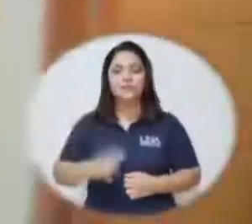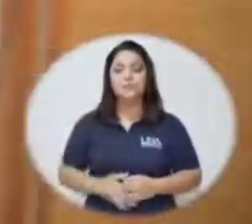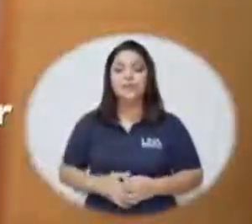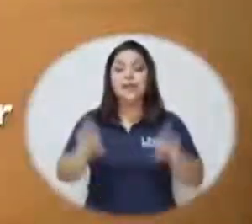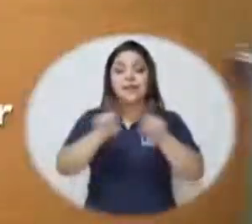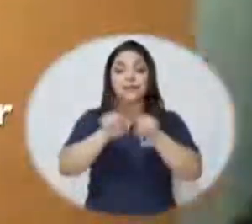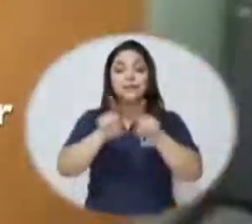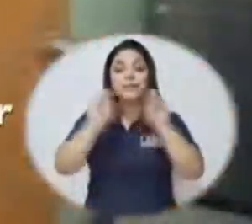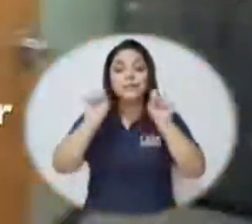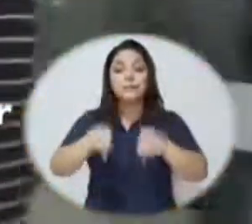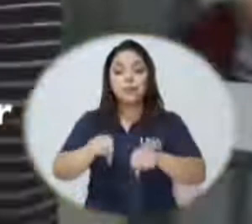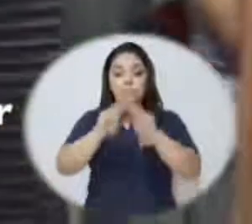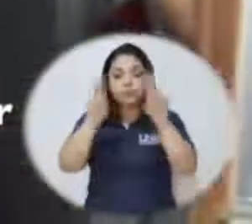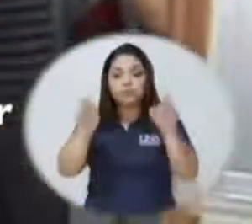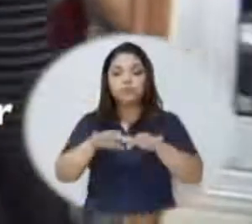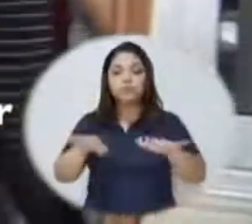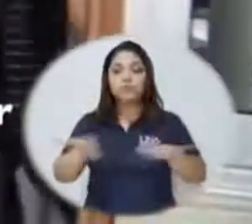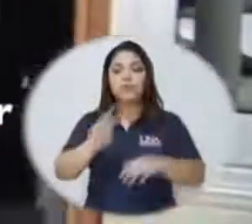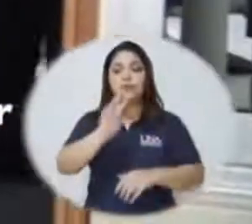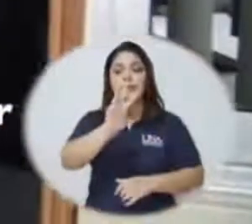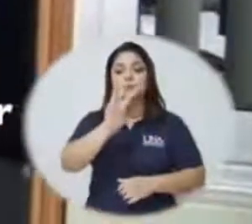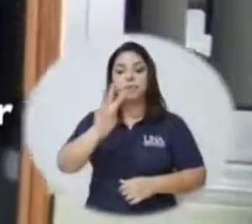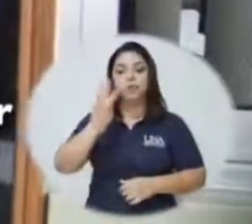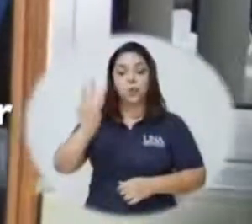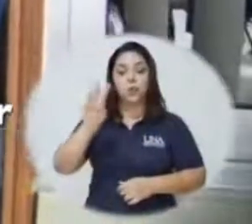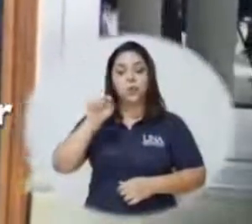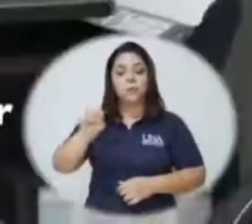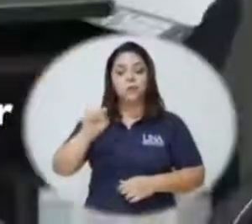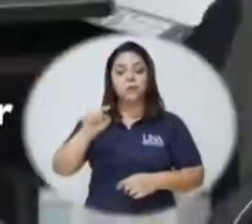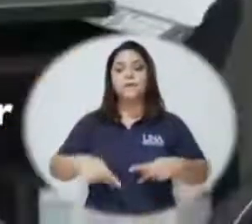bienestu@una.cr. También podés visitar el sitio web